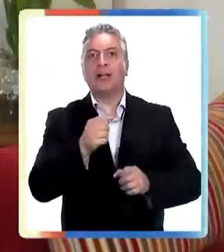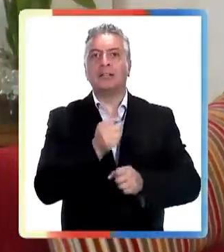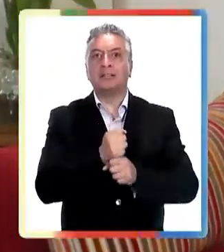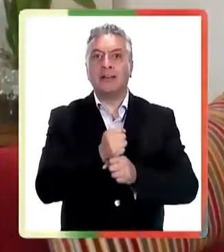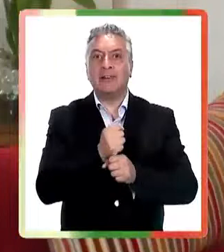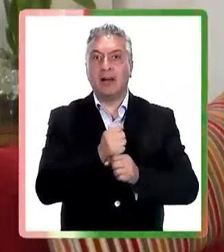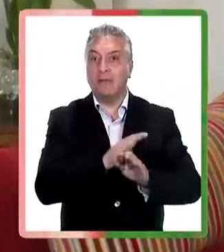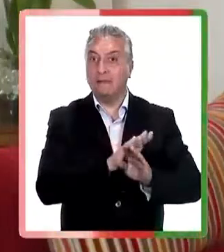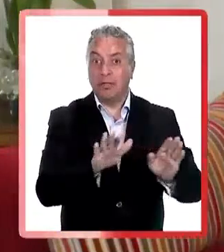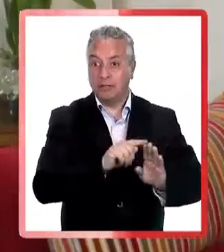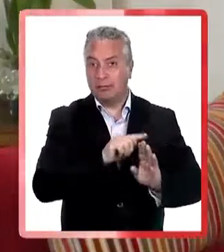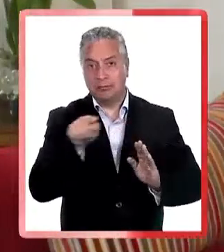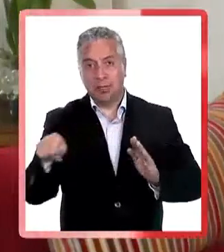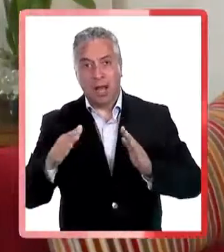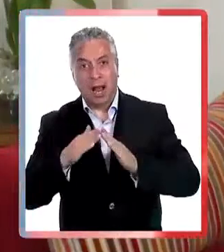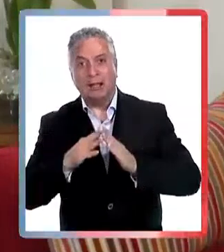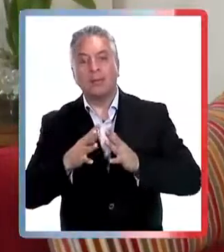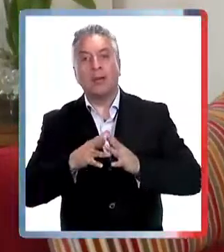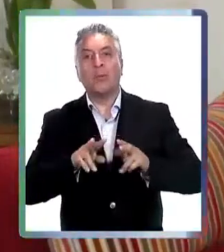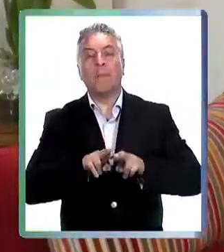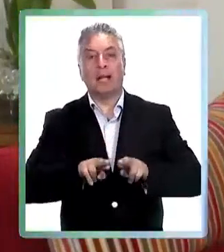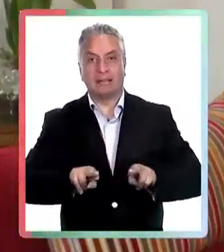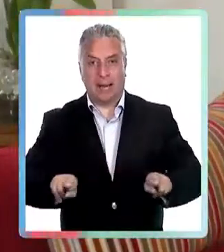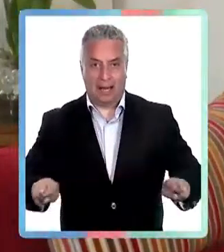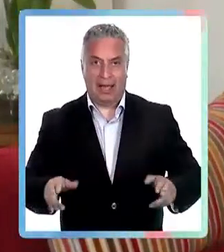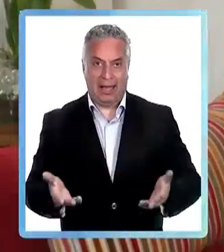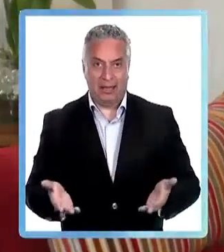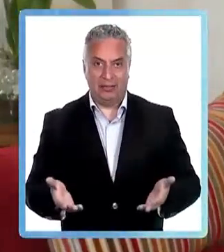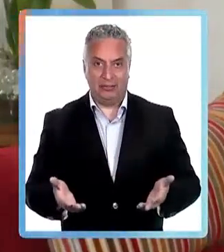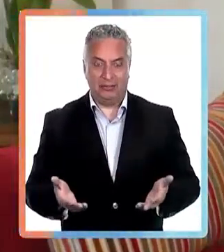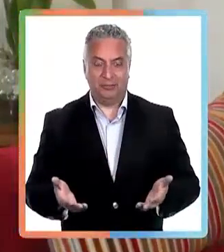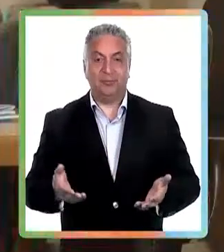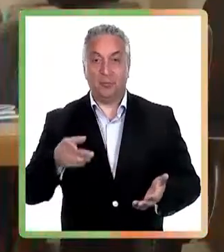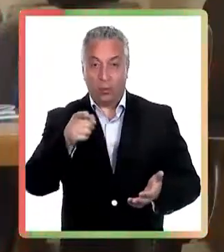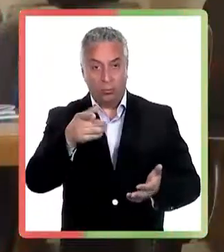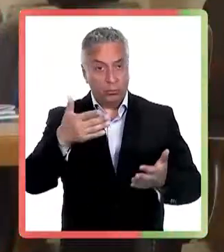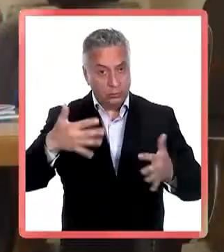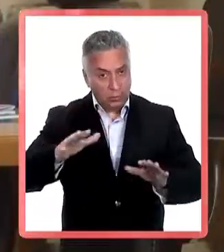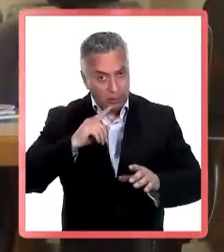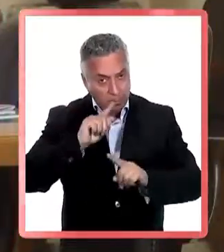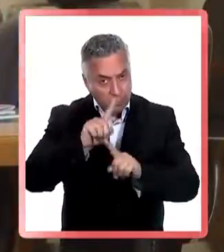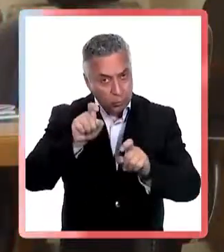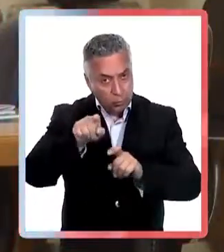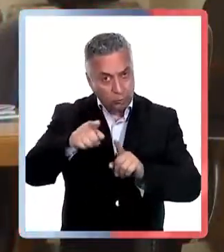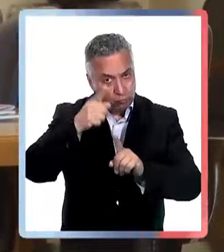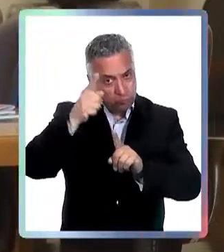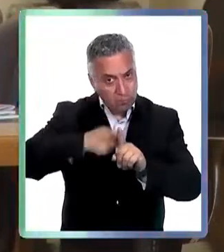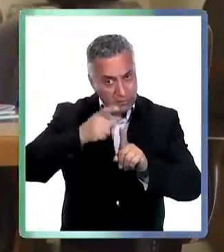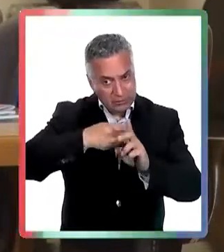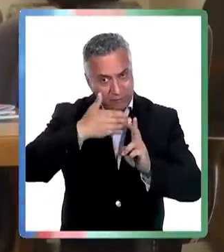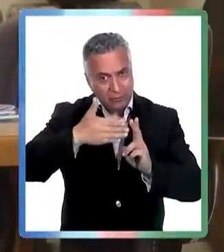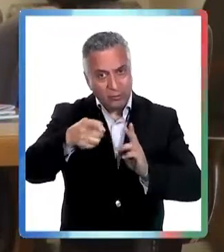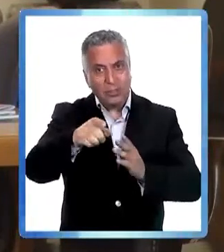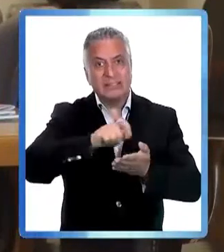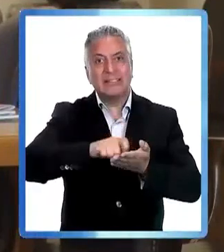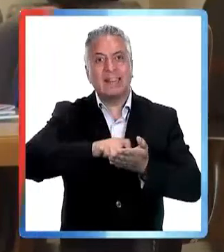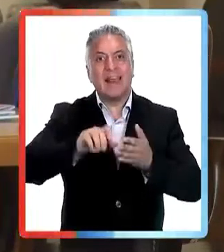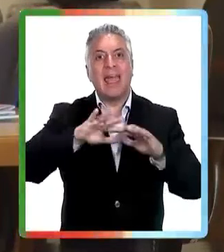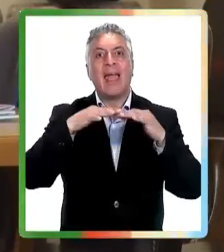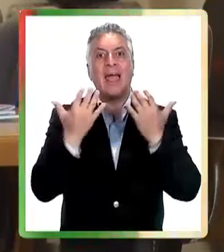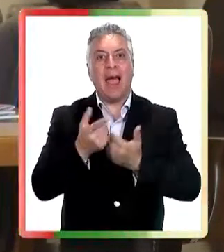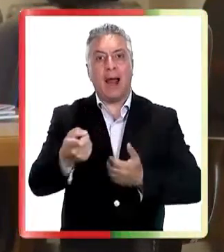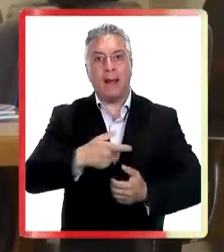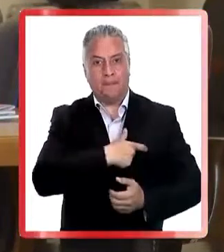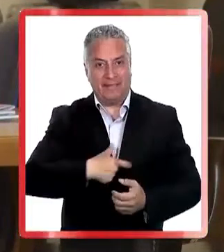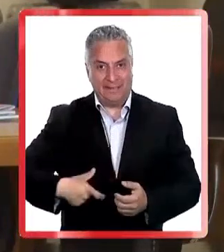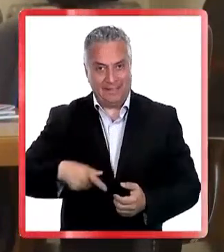más tranquilo que lo que es acá en la capital. Usted lleva algunos meses como secretaria general de la Presidencia. ¿Cómo han sido estos